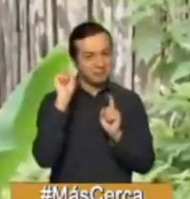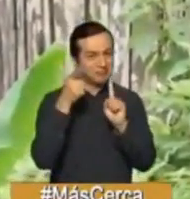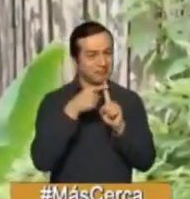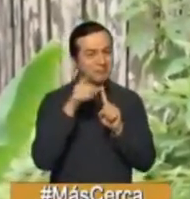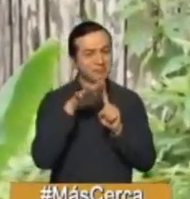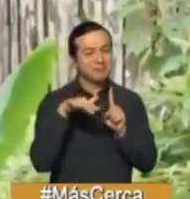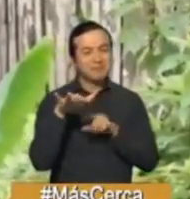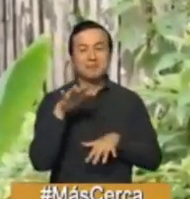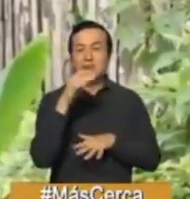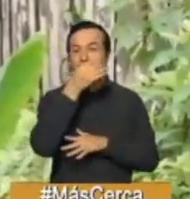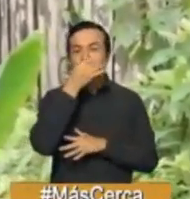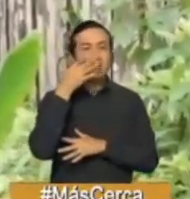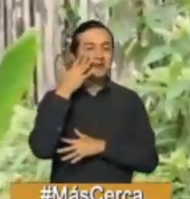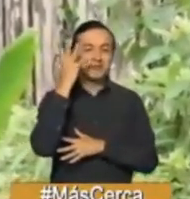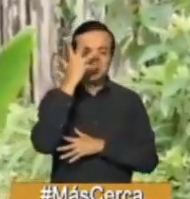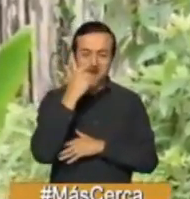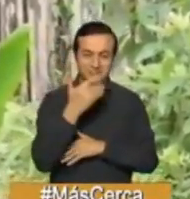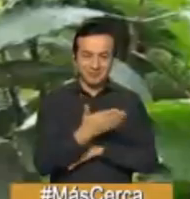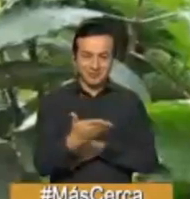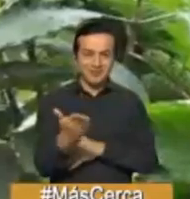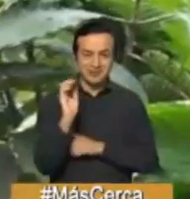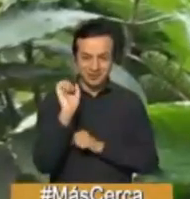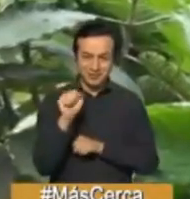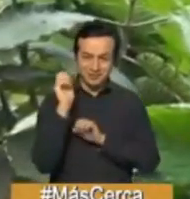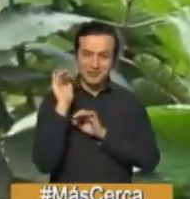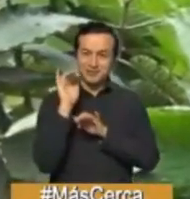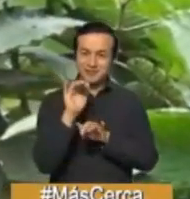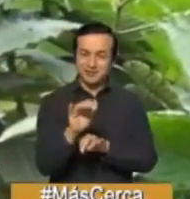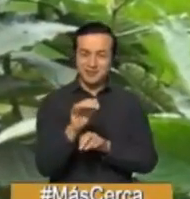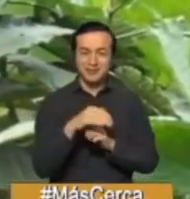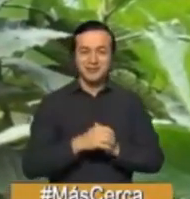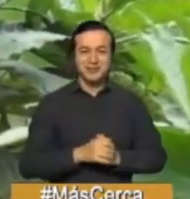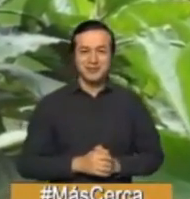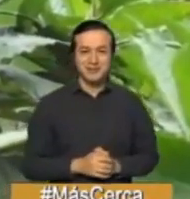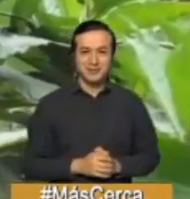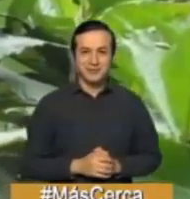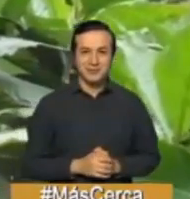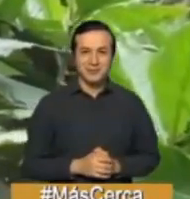de su rica Amazonía. María Elena Vaca, Medios Públicos.